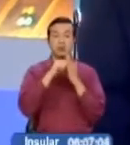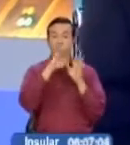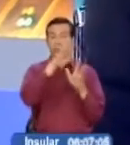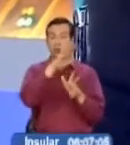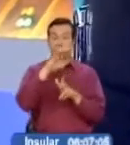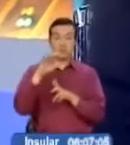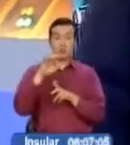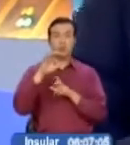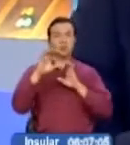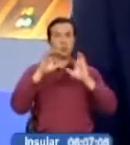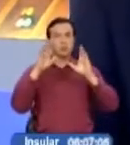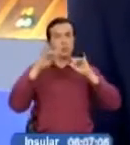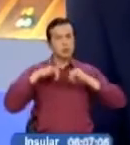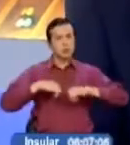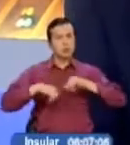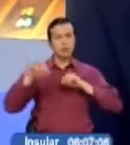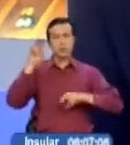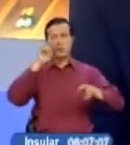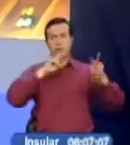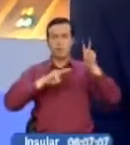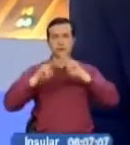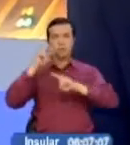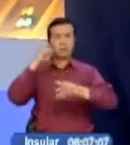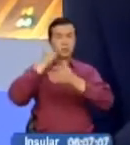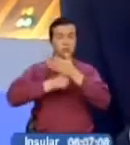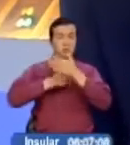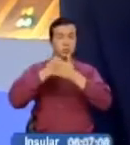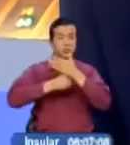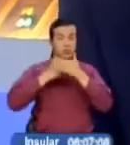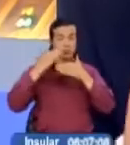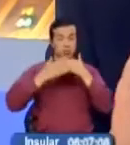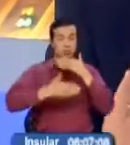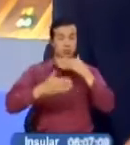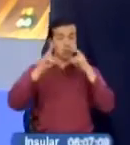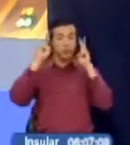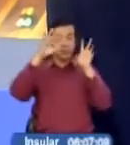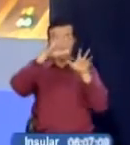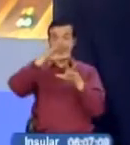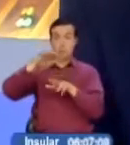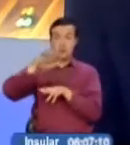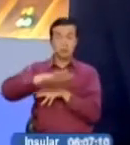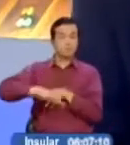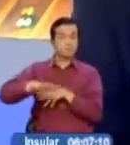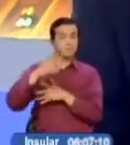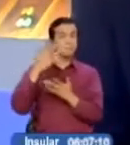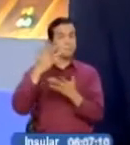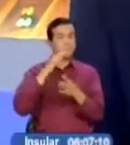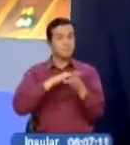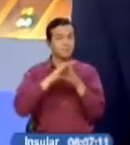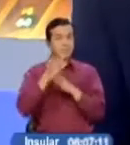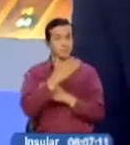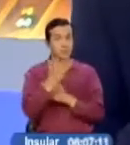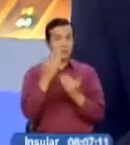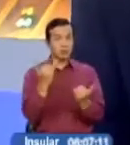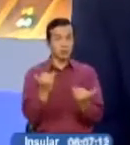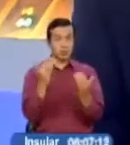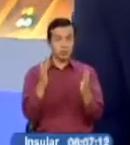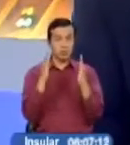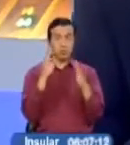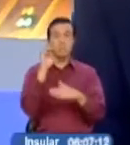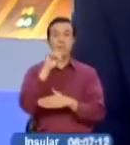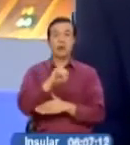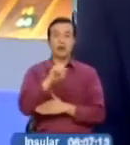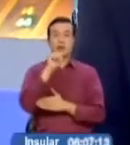Agricultura para continuar con el análisis de los retos del sector agropecuario. Así que los invito hoy,